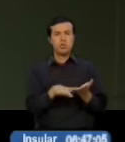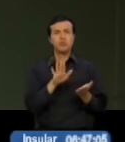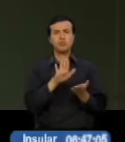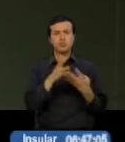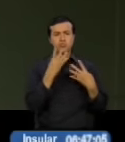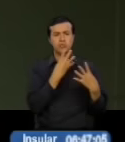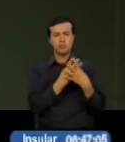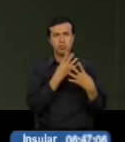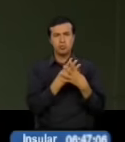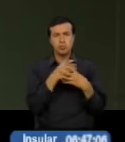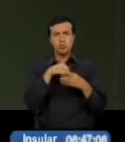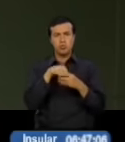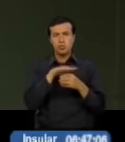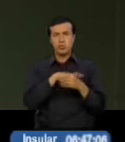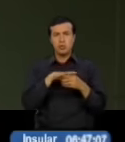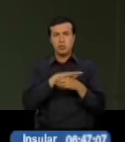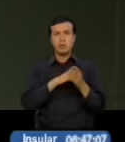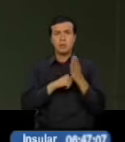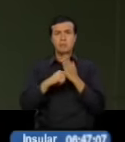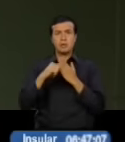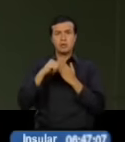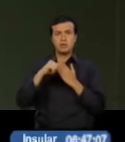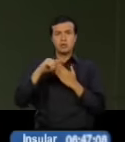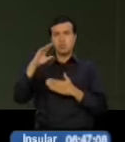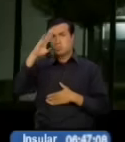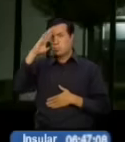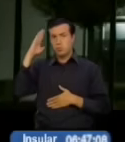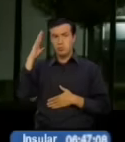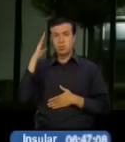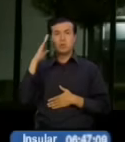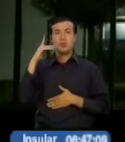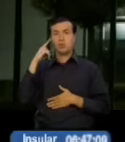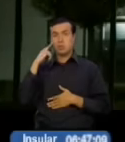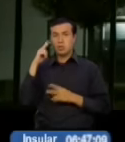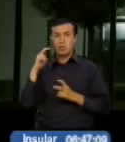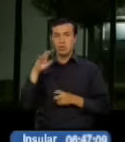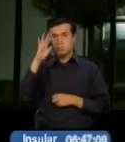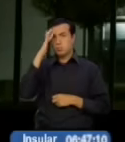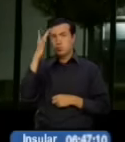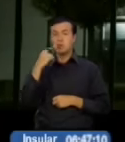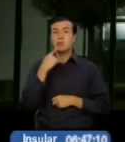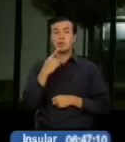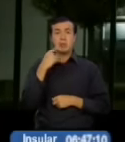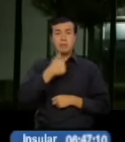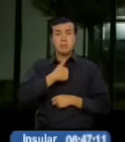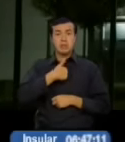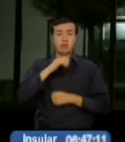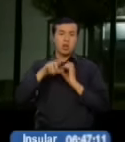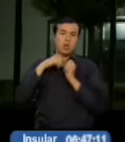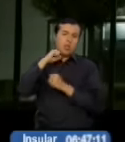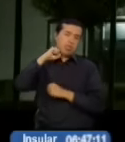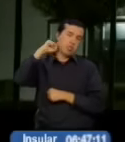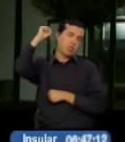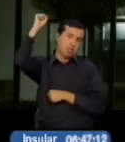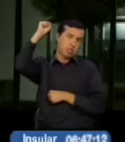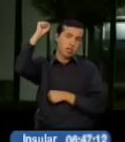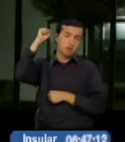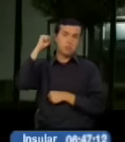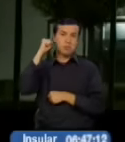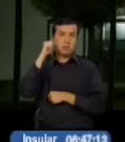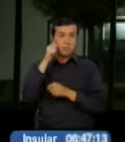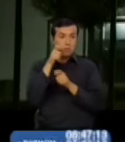su celda en Leipzig. El Ministerio del Interior ha exigido una investigación tras conocerse que se ahorcó con su propia camiseta al no estar